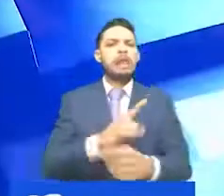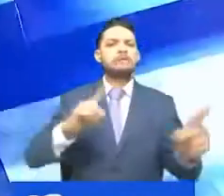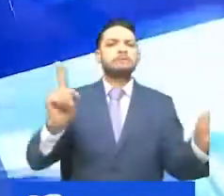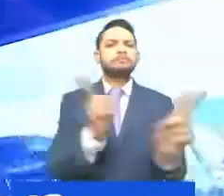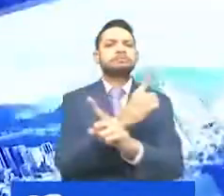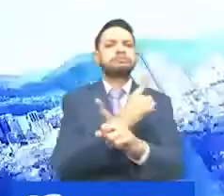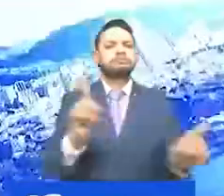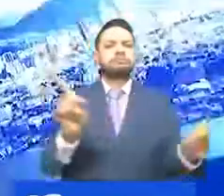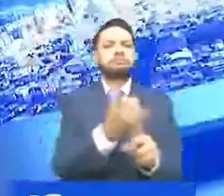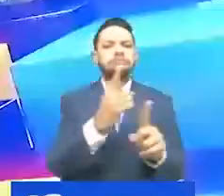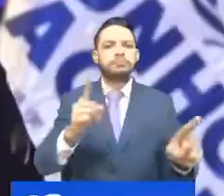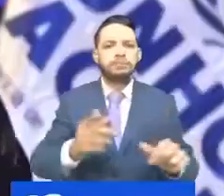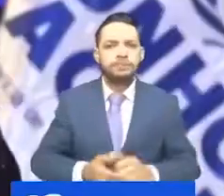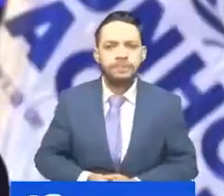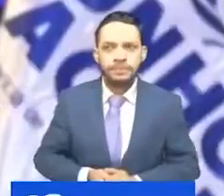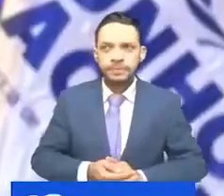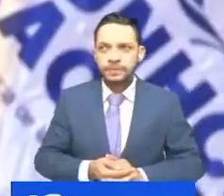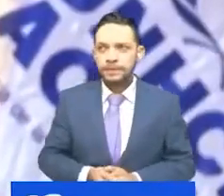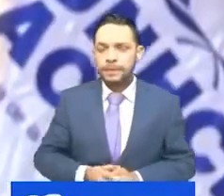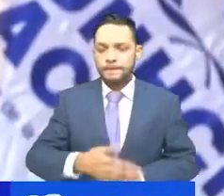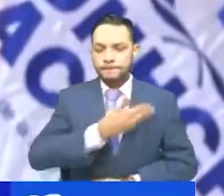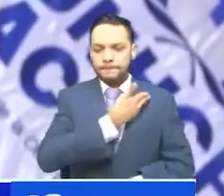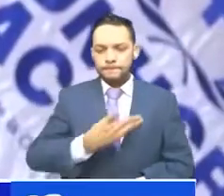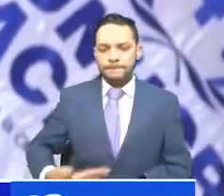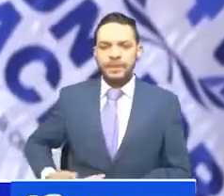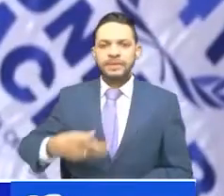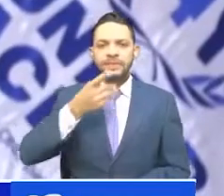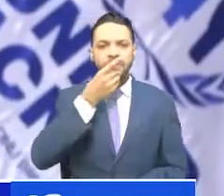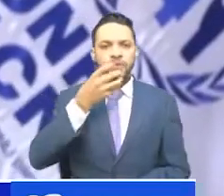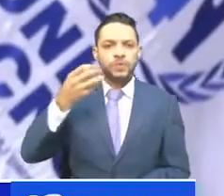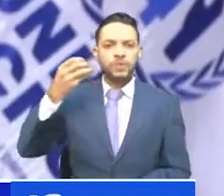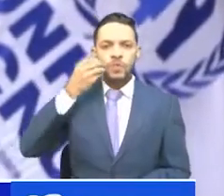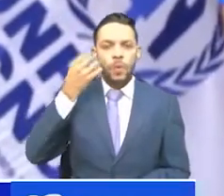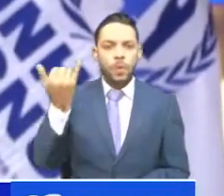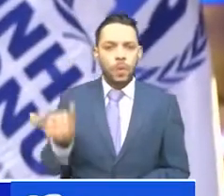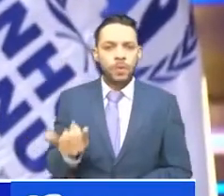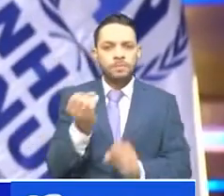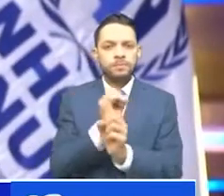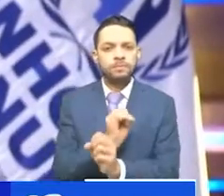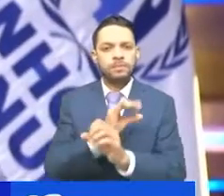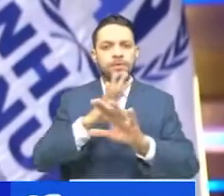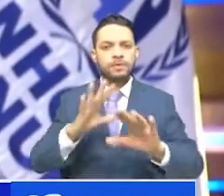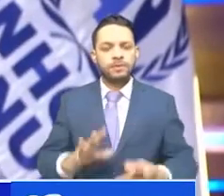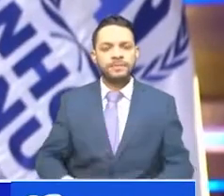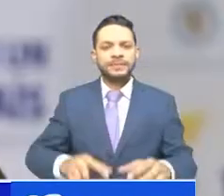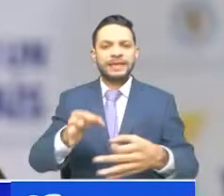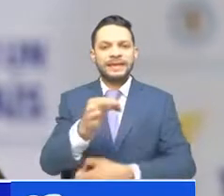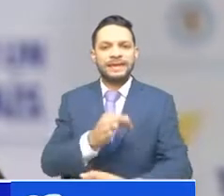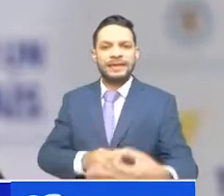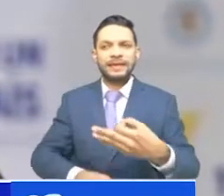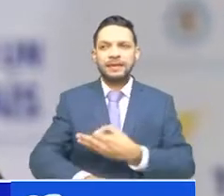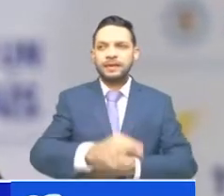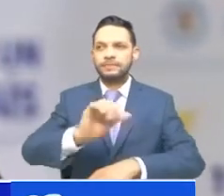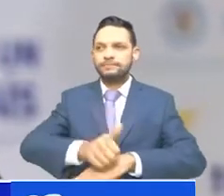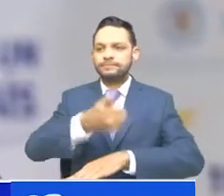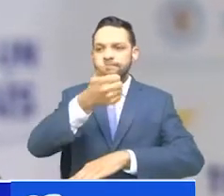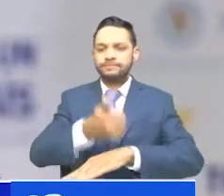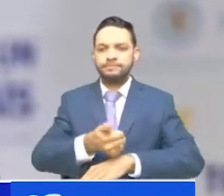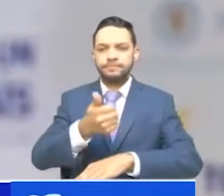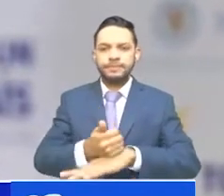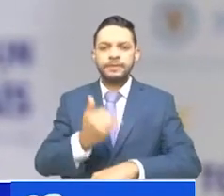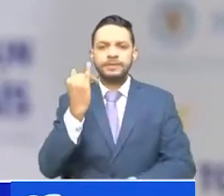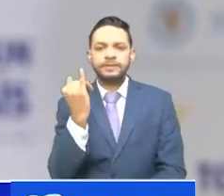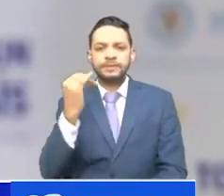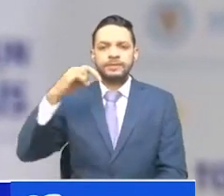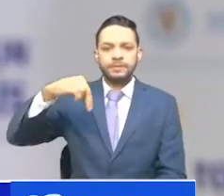casa. El presidente Iván Duque ordenó en la mañana de este miércoles destituir de forma inmediata al director del IMPEC, mayor